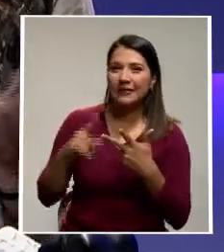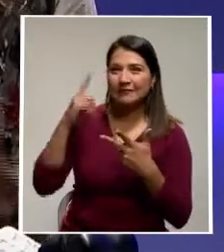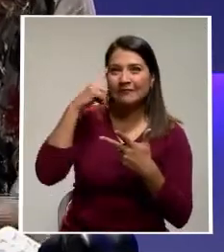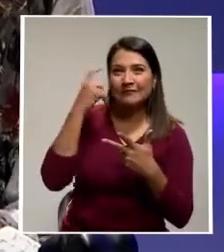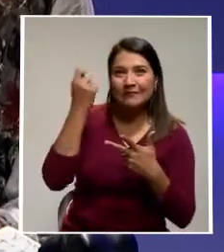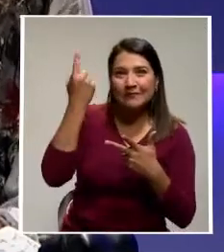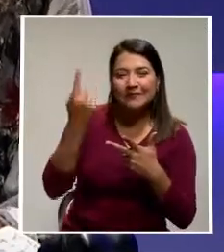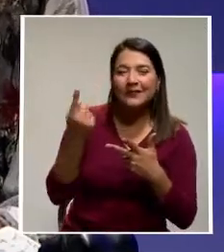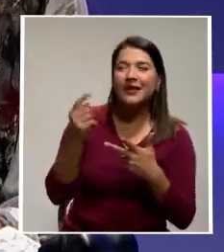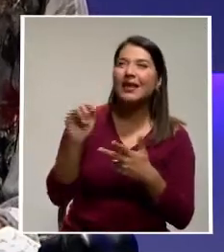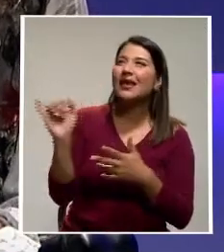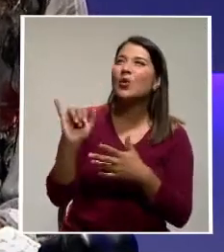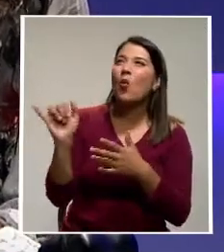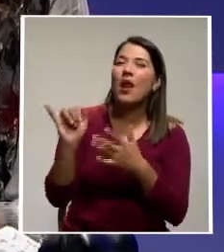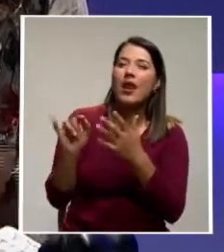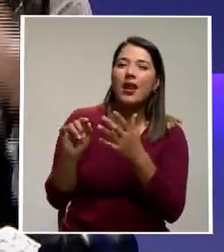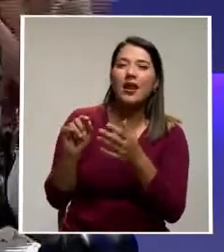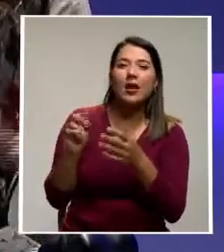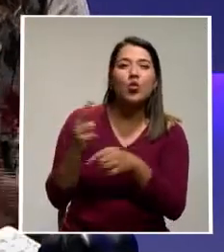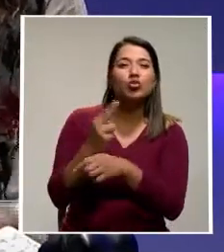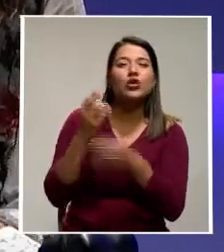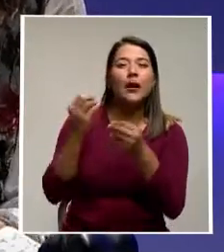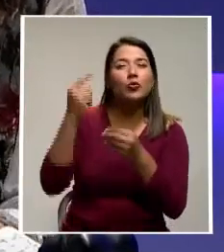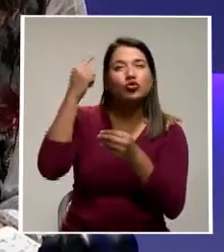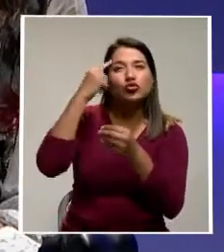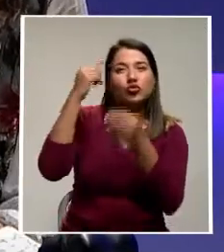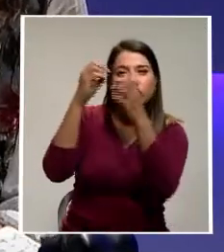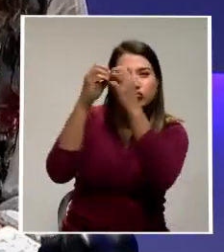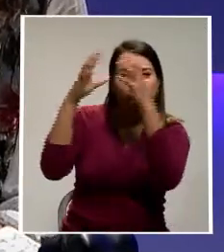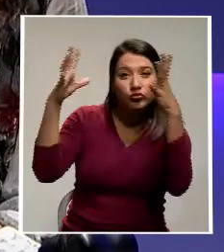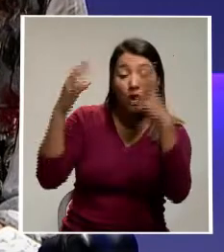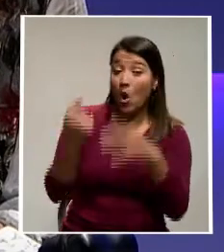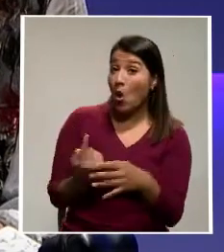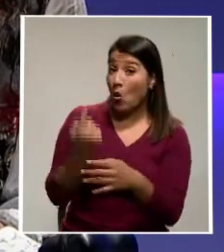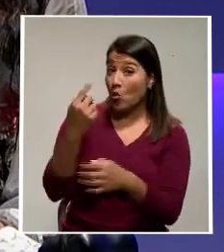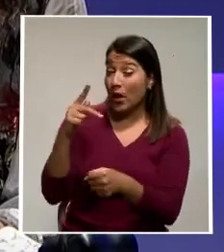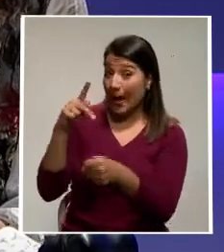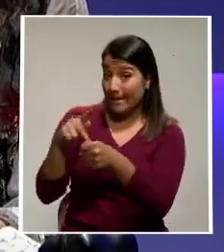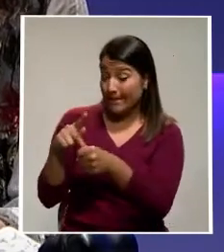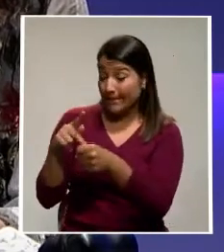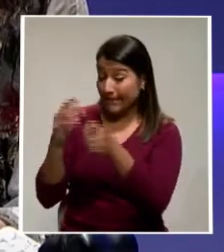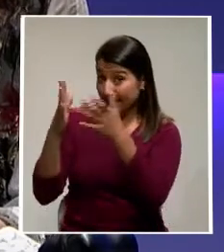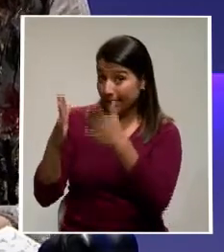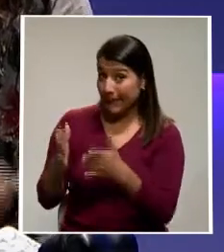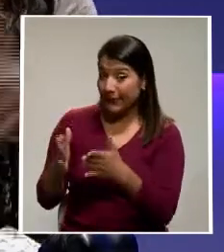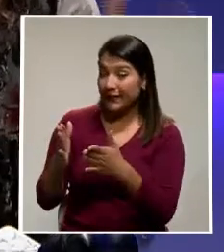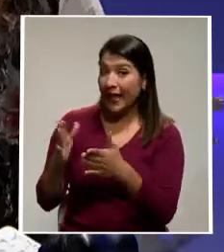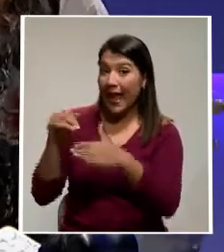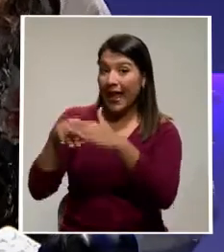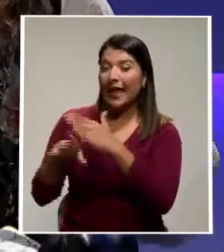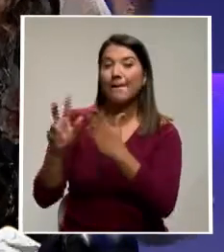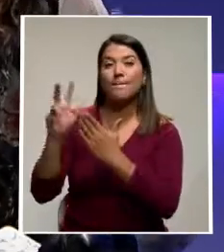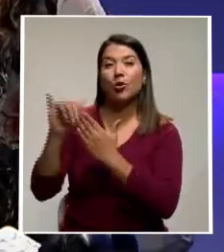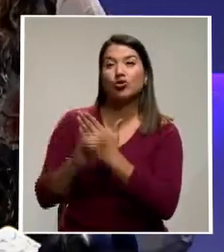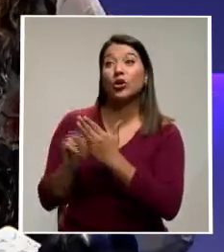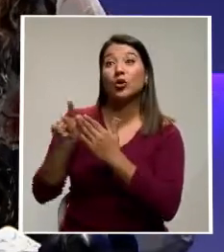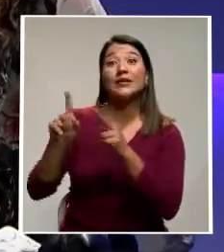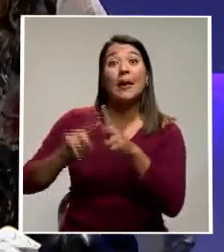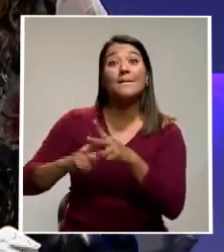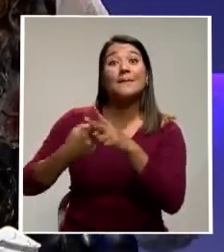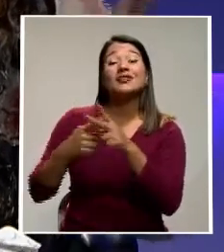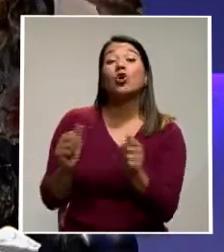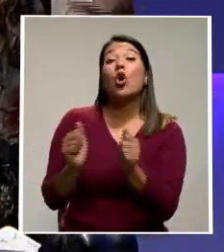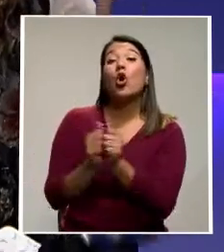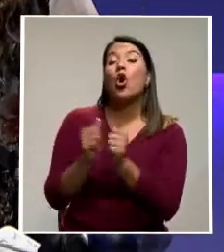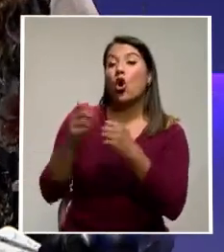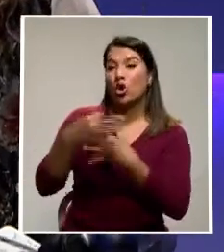la imaginación. Casi que es, bueno, una de las participantes en el proyecto que digamos, comenzó en los talleres de escritura